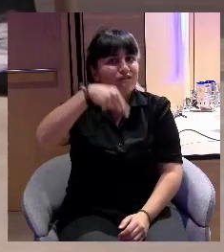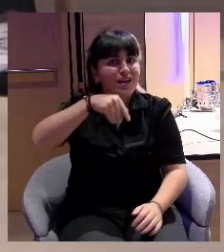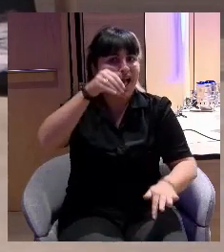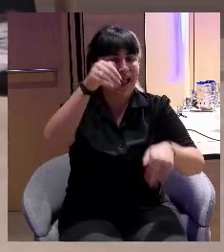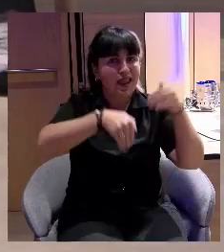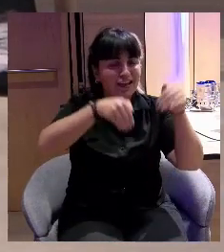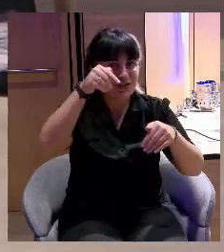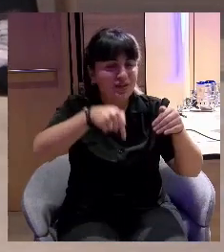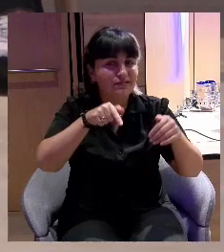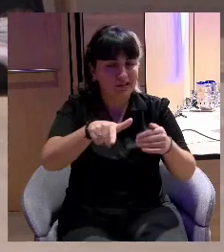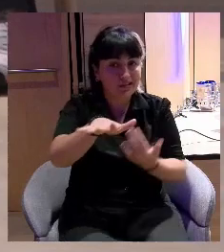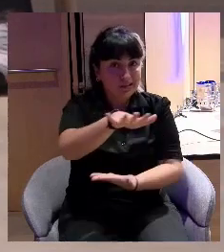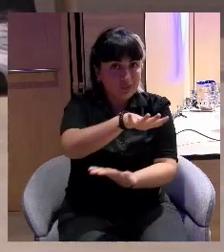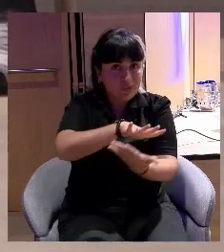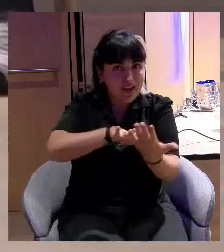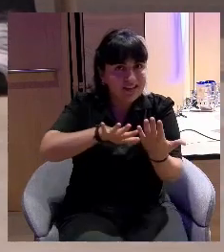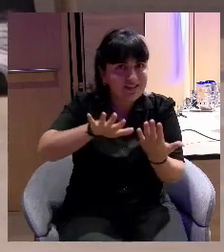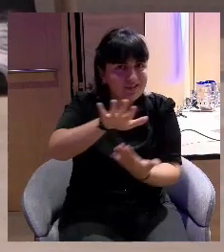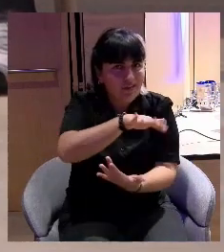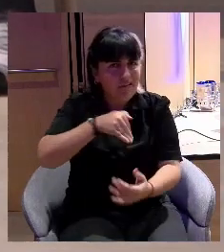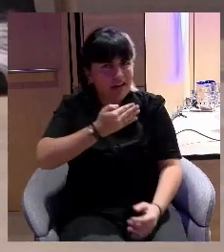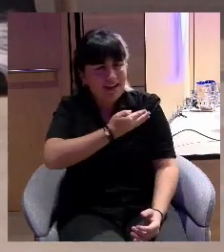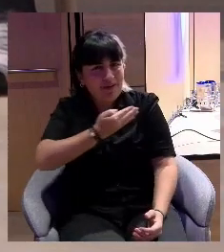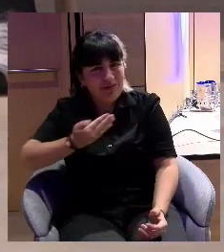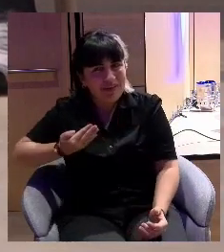ejemplo, en las cámaras,